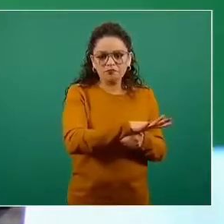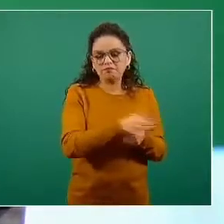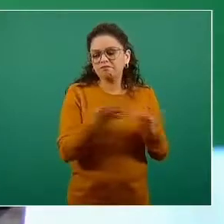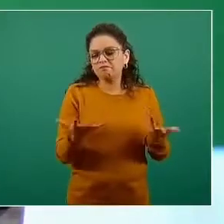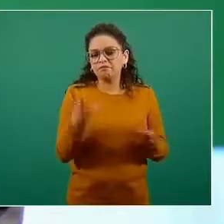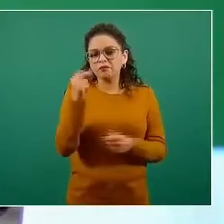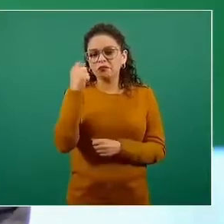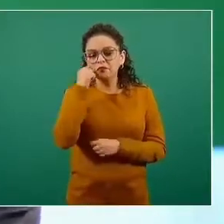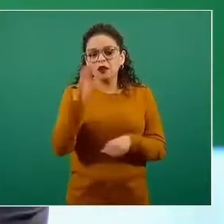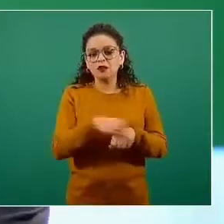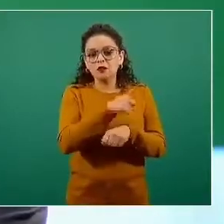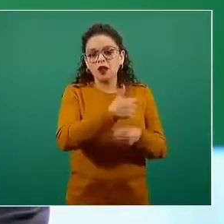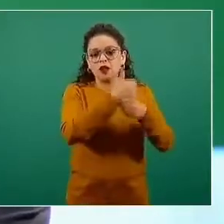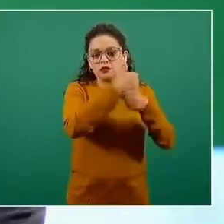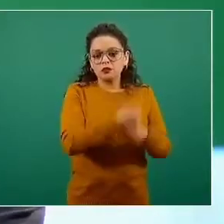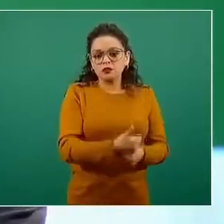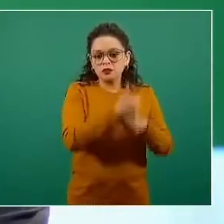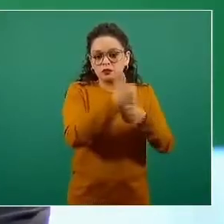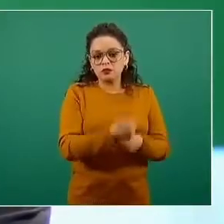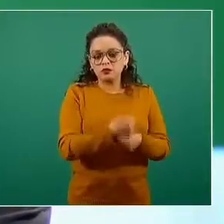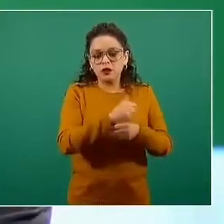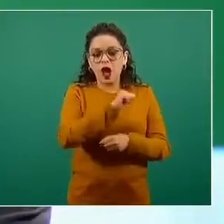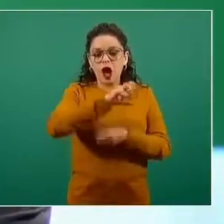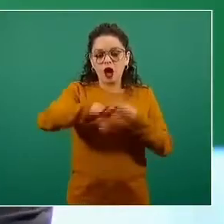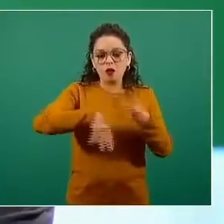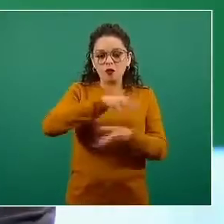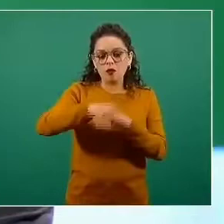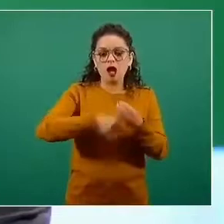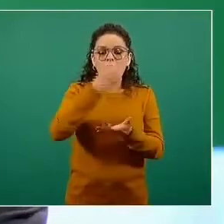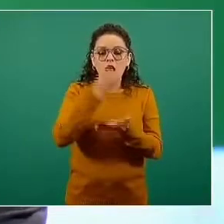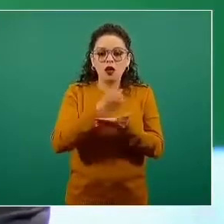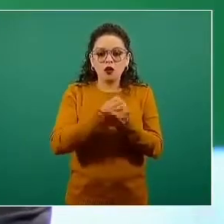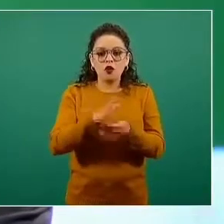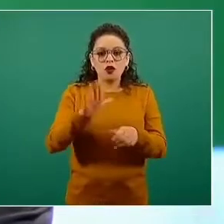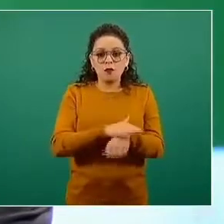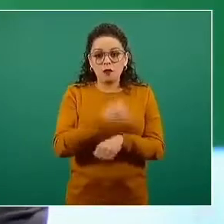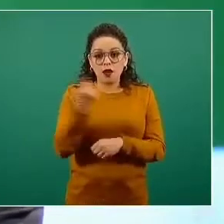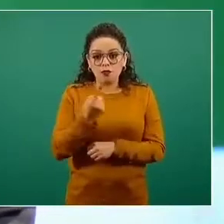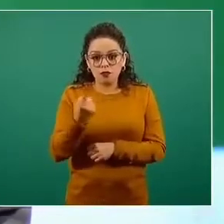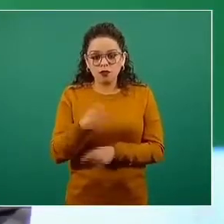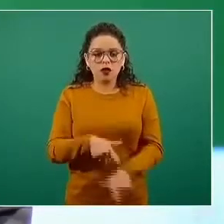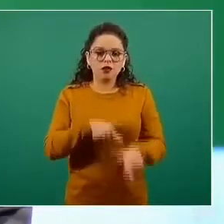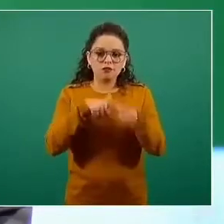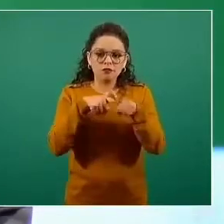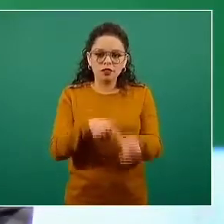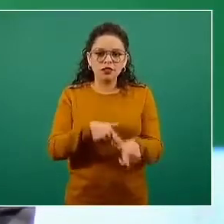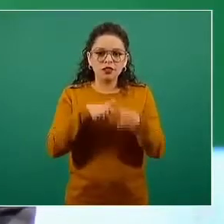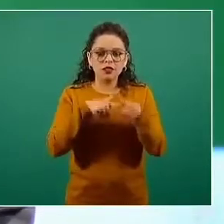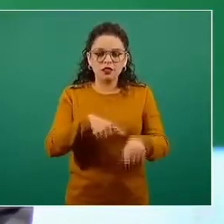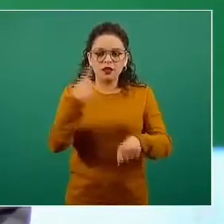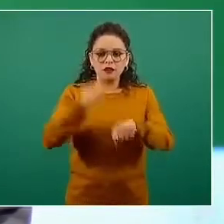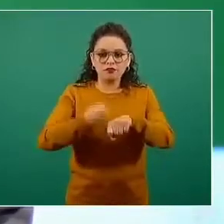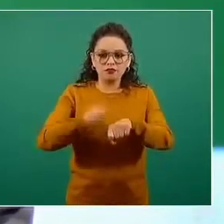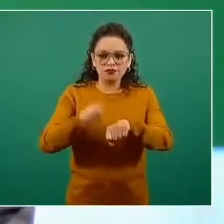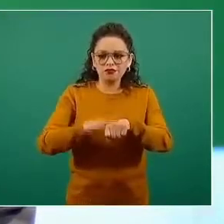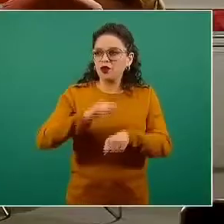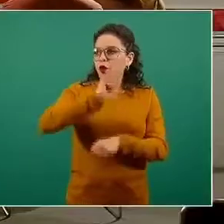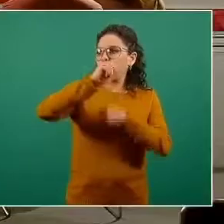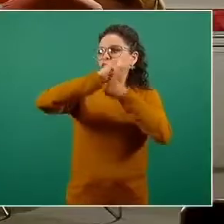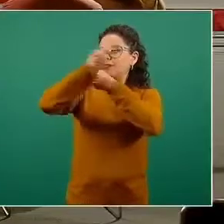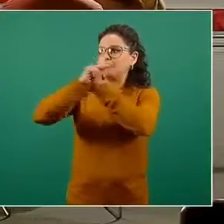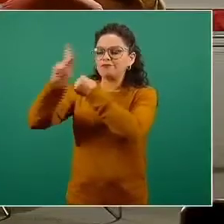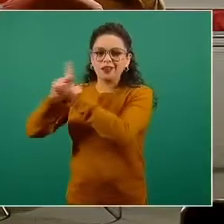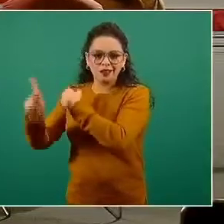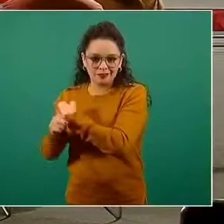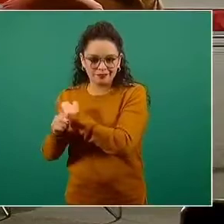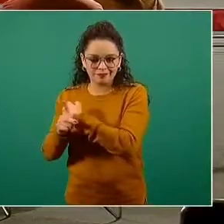económicos de la debacle que causaría la persistencia de la enfermedad en otras regiones del mundo. Por